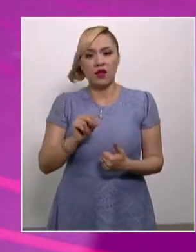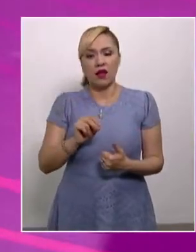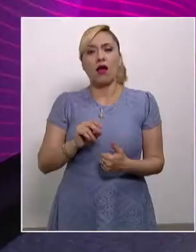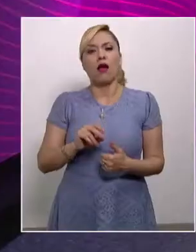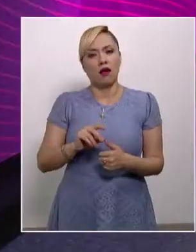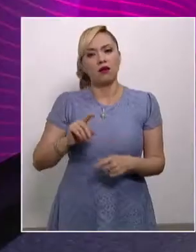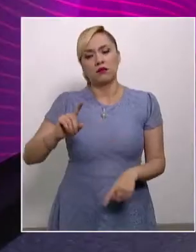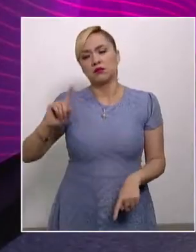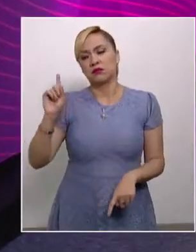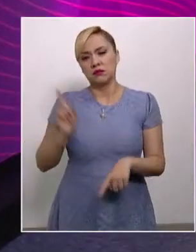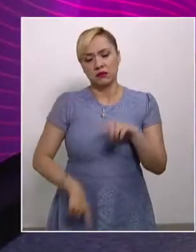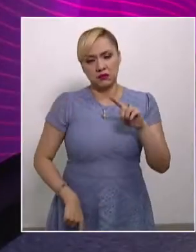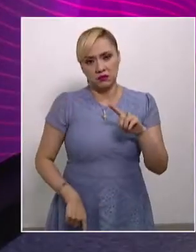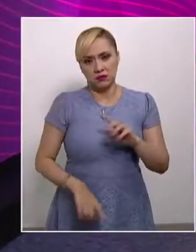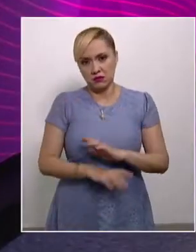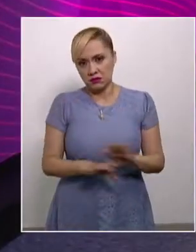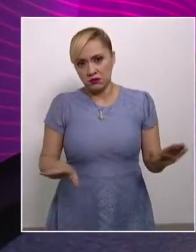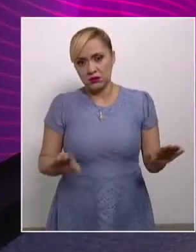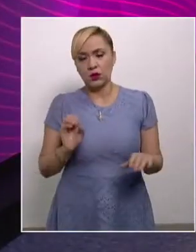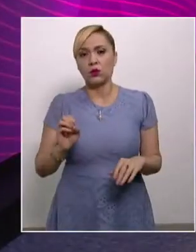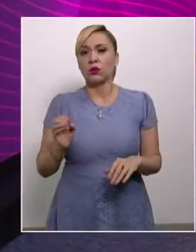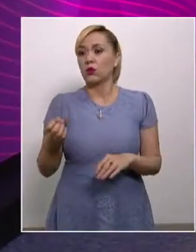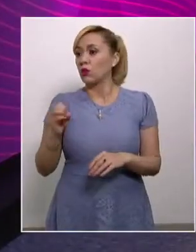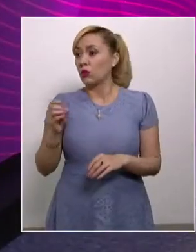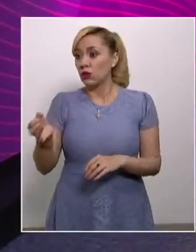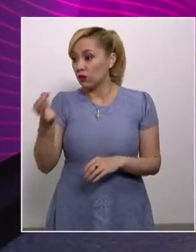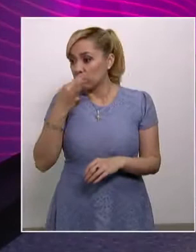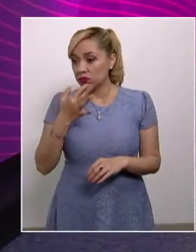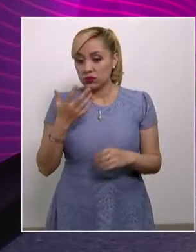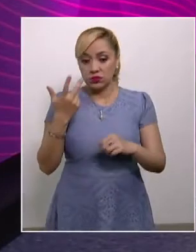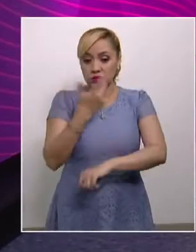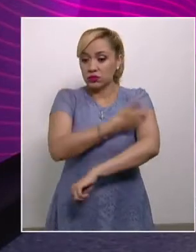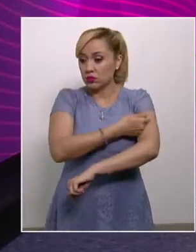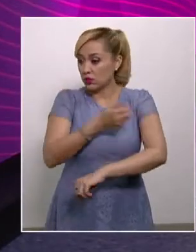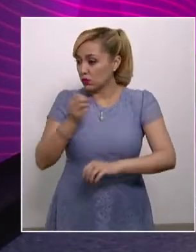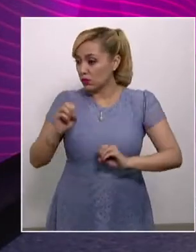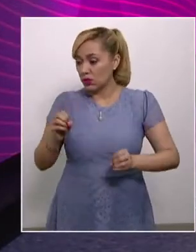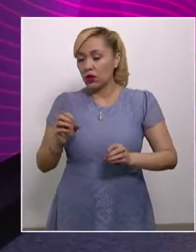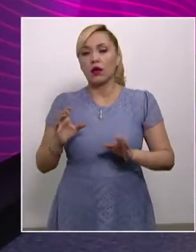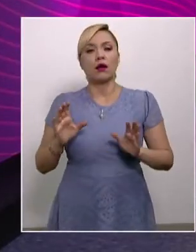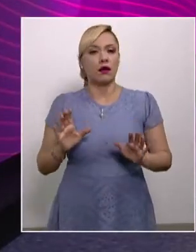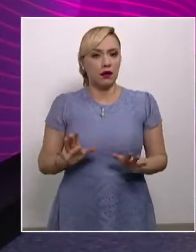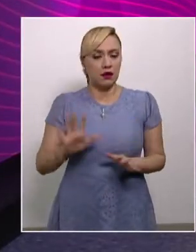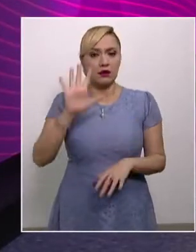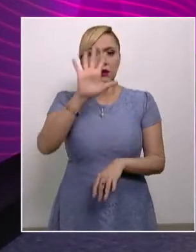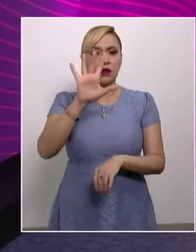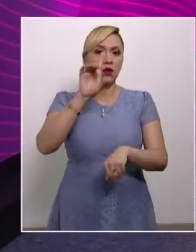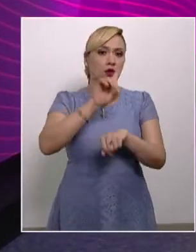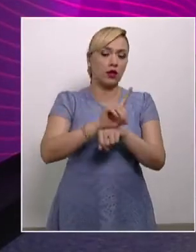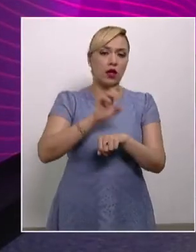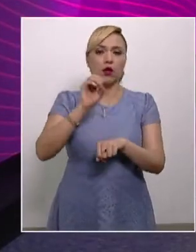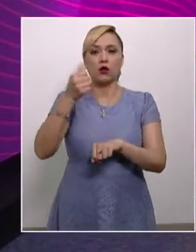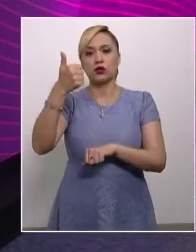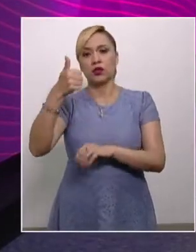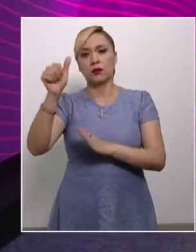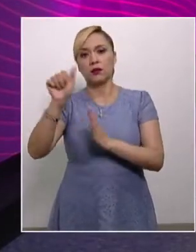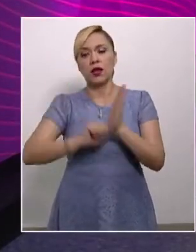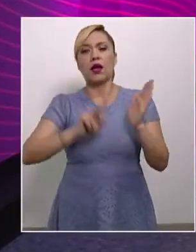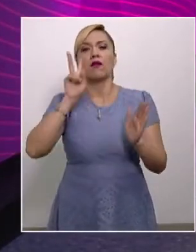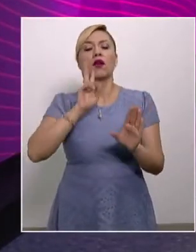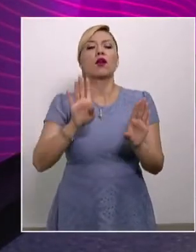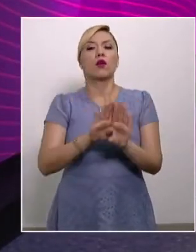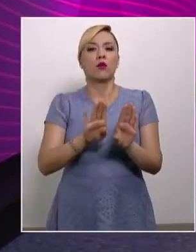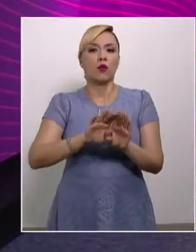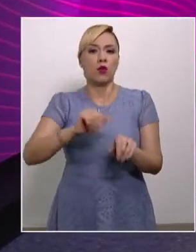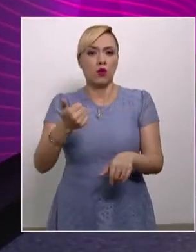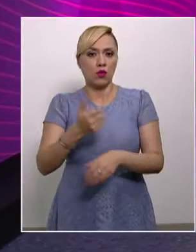o no previamente un método anticonceptivo, y después de esto tenemos, bueno, entre los 5 días y los 6 meses para ver otro tipo